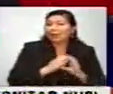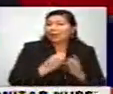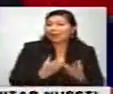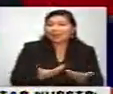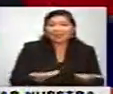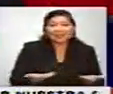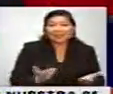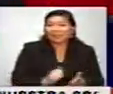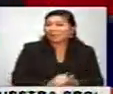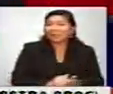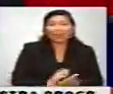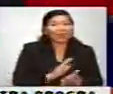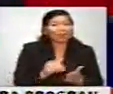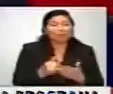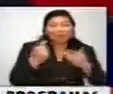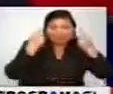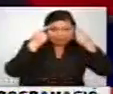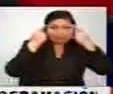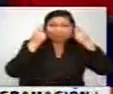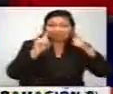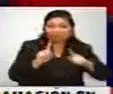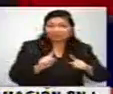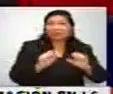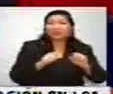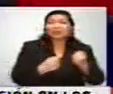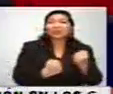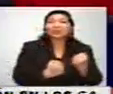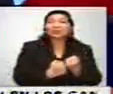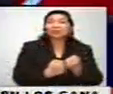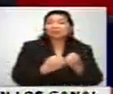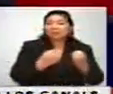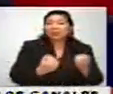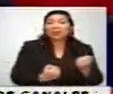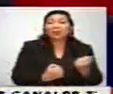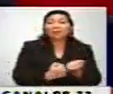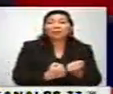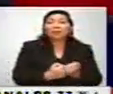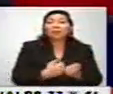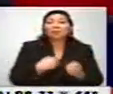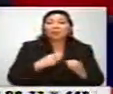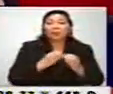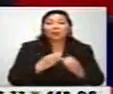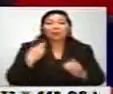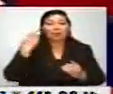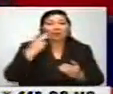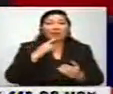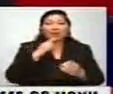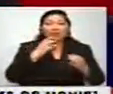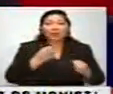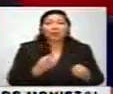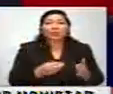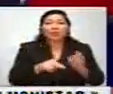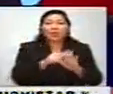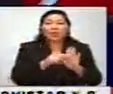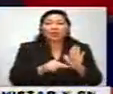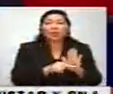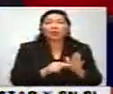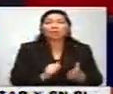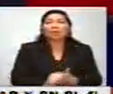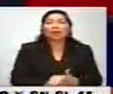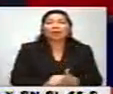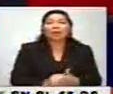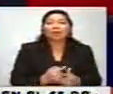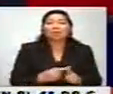Entonces todos están de acuerdo. Y estamos apoyándola, de verdad estamos apoyándola. Mi bancada cree que es justo que hay una norma de esa